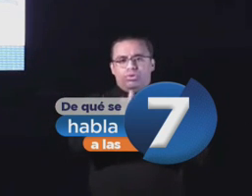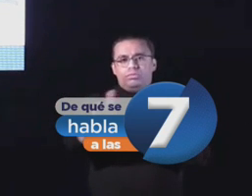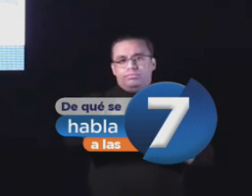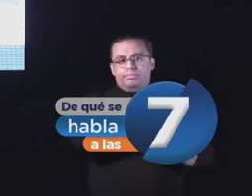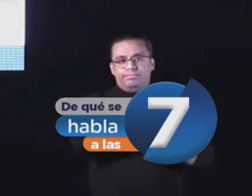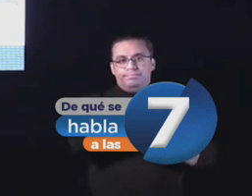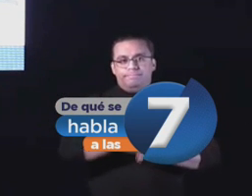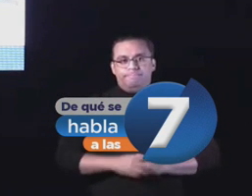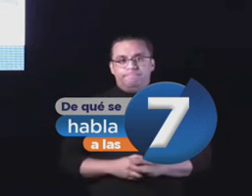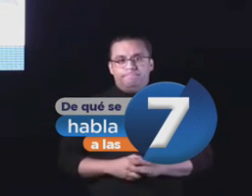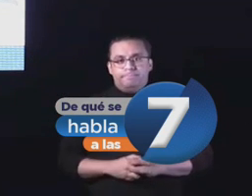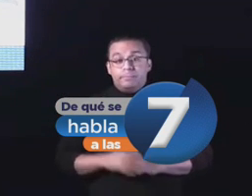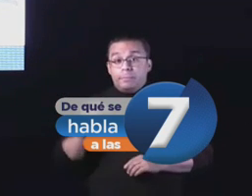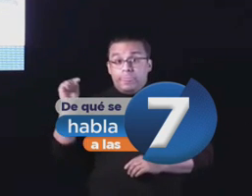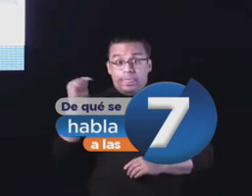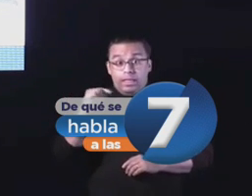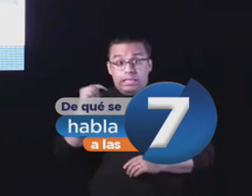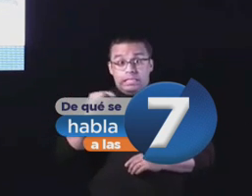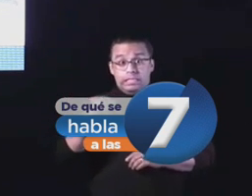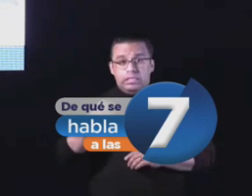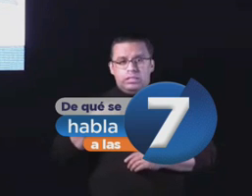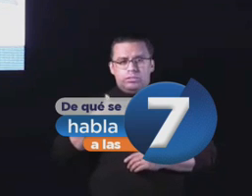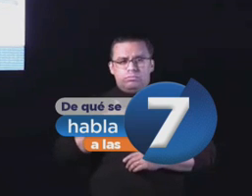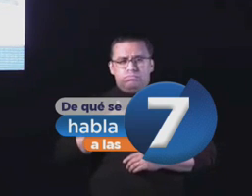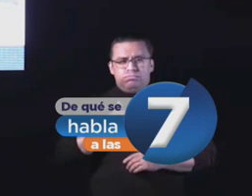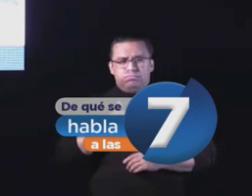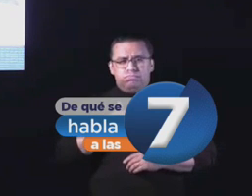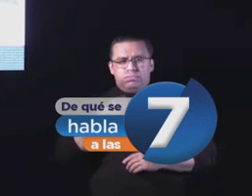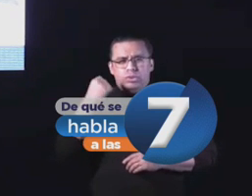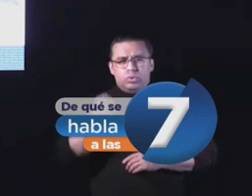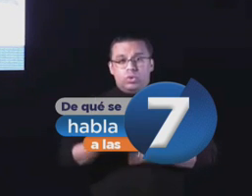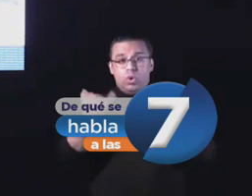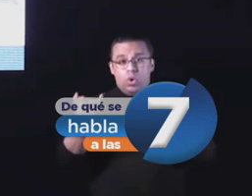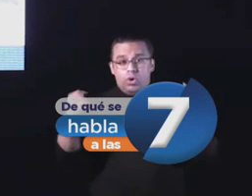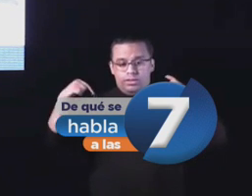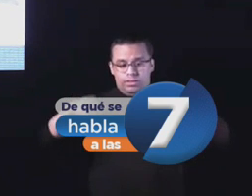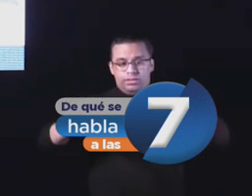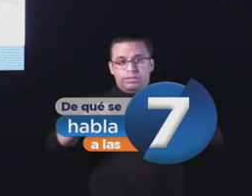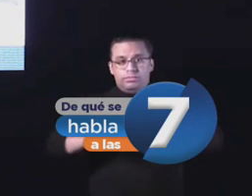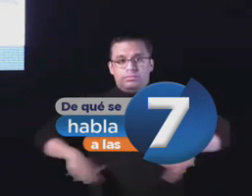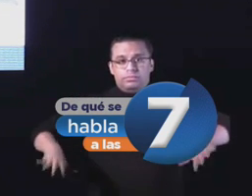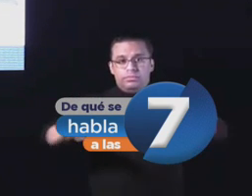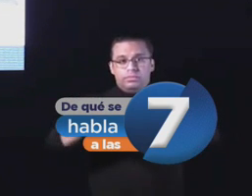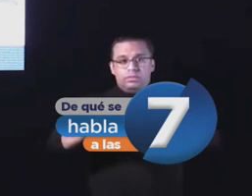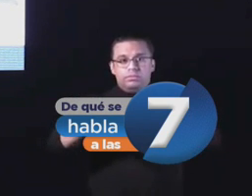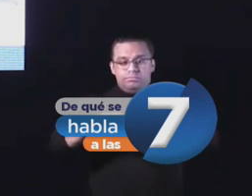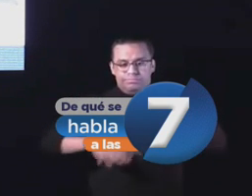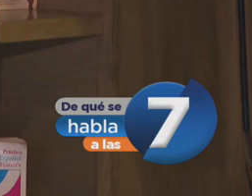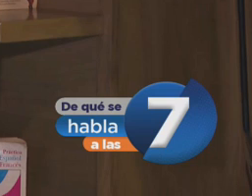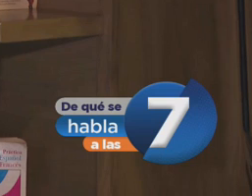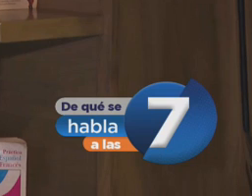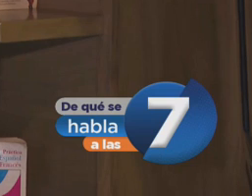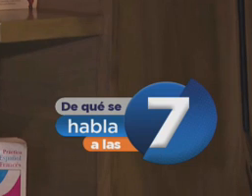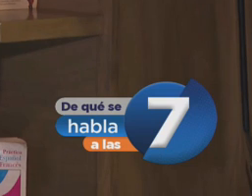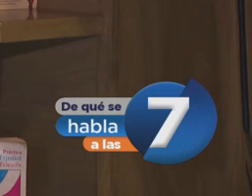Ese dolor sin límite llena este escenario del teatro libre, teatro de la libertad.